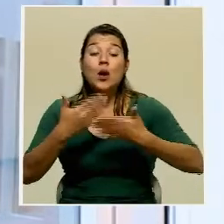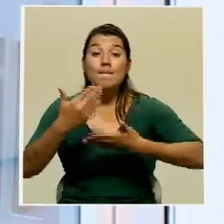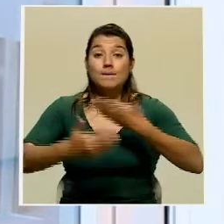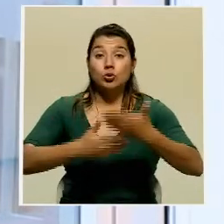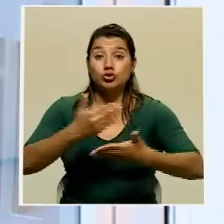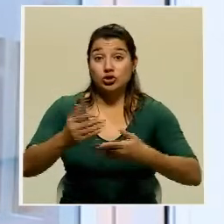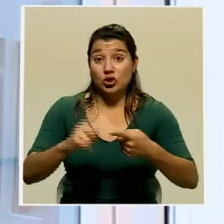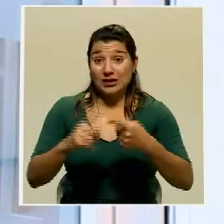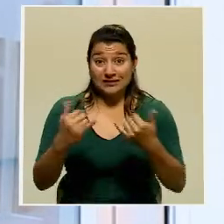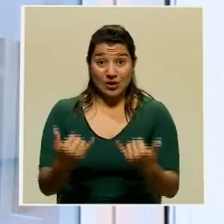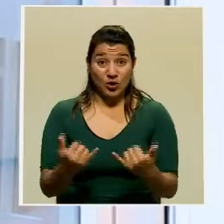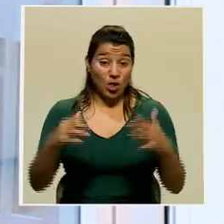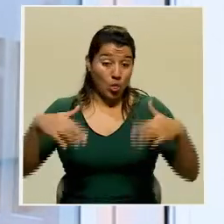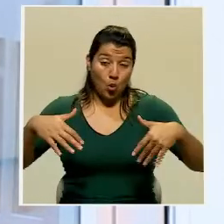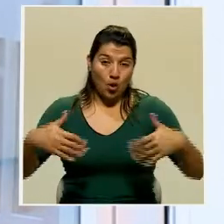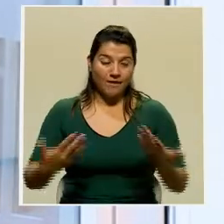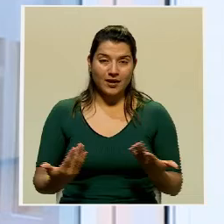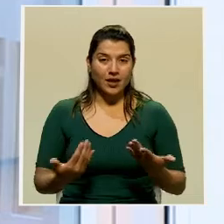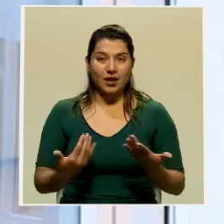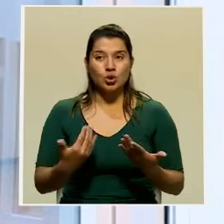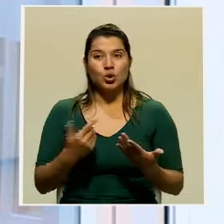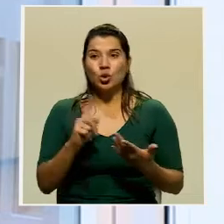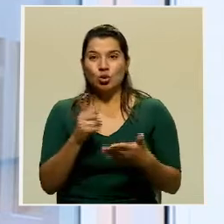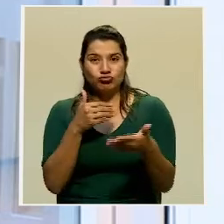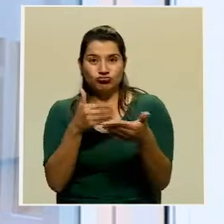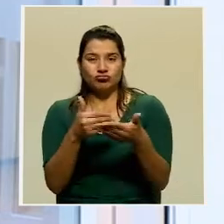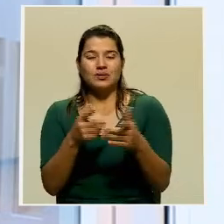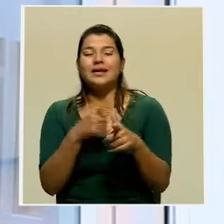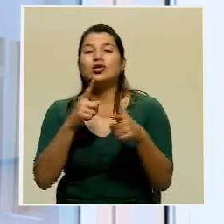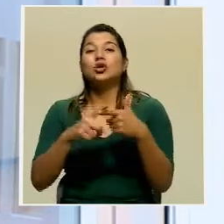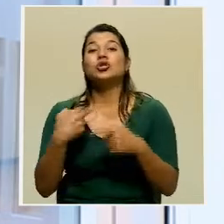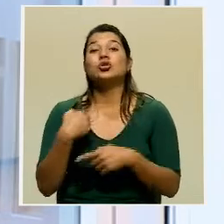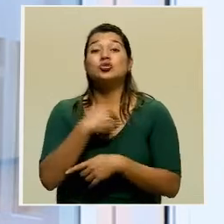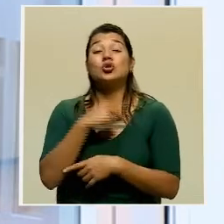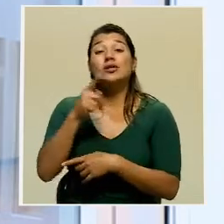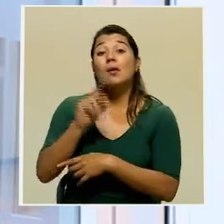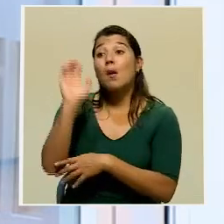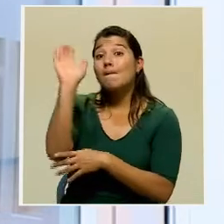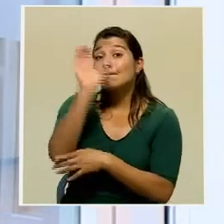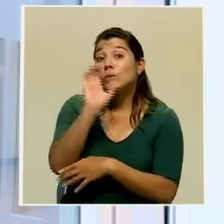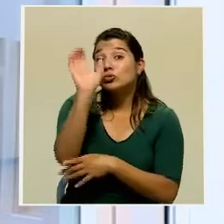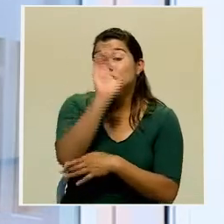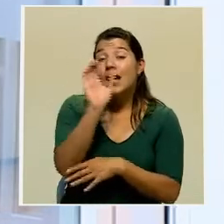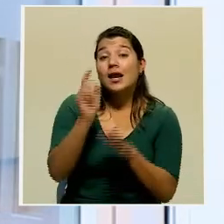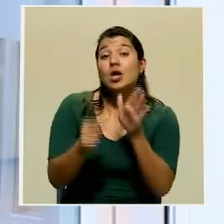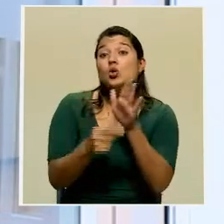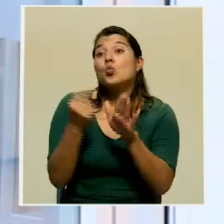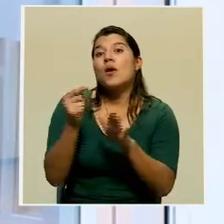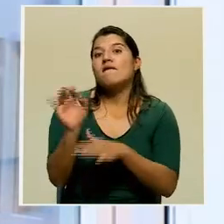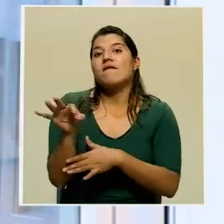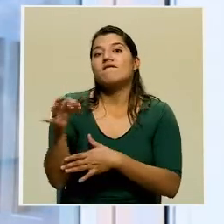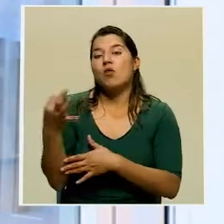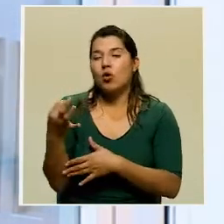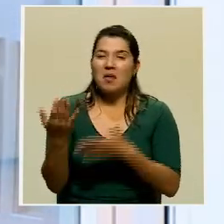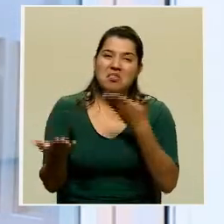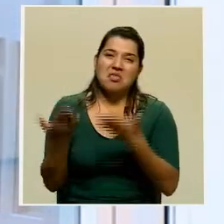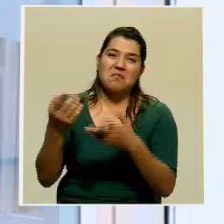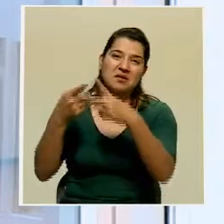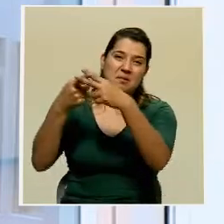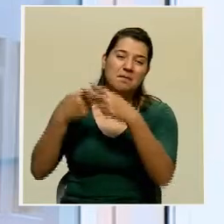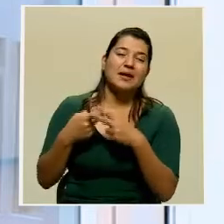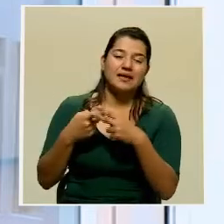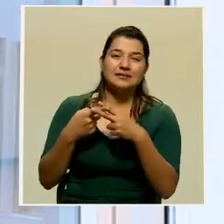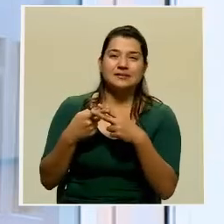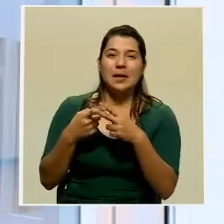este momento, no tiene esa viabilidad política. Por lo tanto, pues habrá que buscar una nueva alternativa, puede ser un fideicomiso, pero con